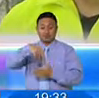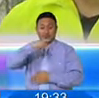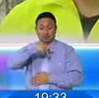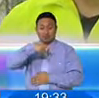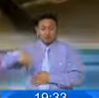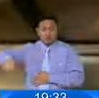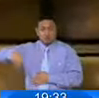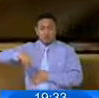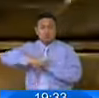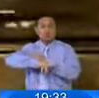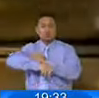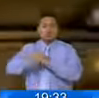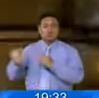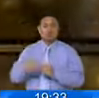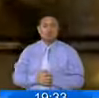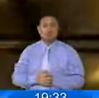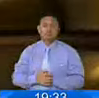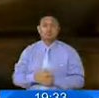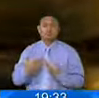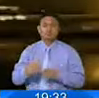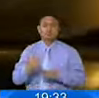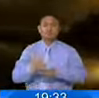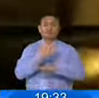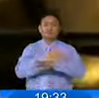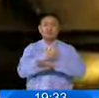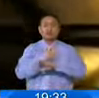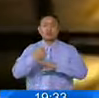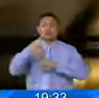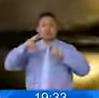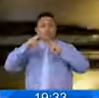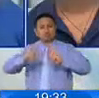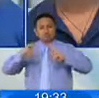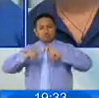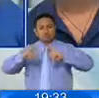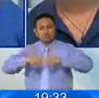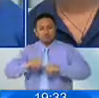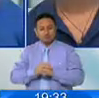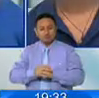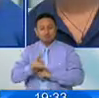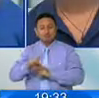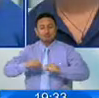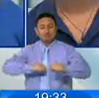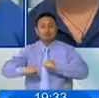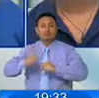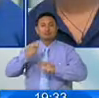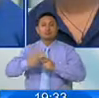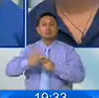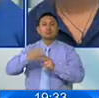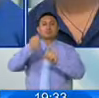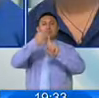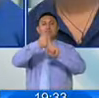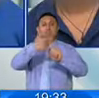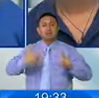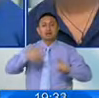Puerto Viejo. Varias semanas de investigaciones permitieron el éxito de la operación Impacto 120. 6